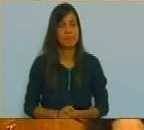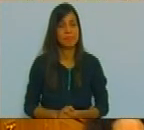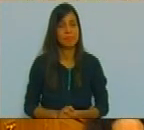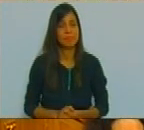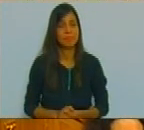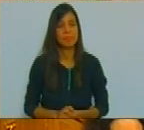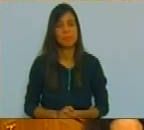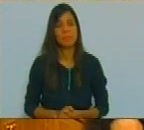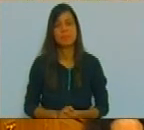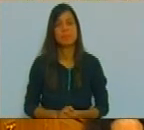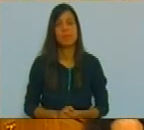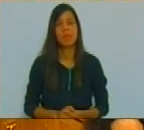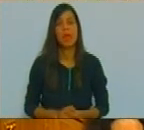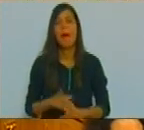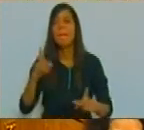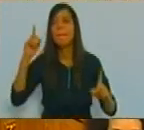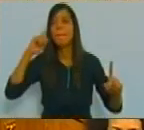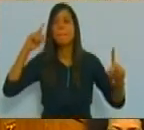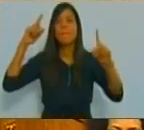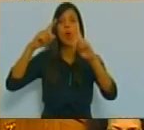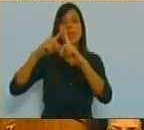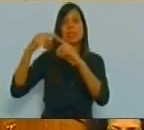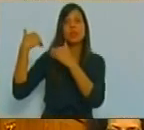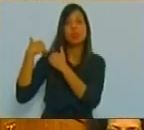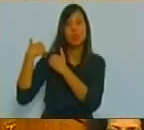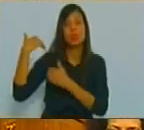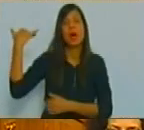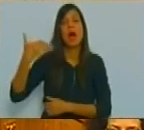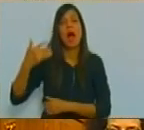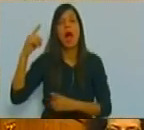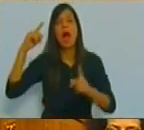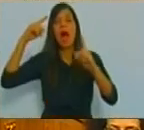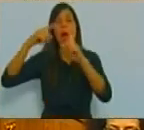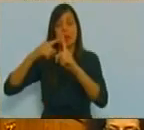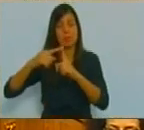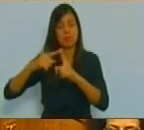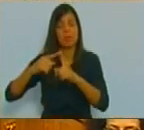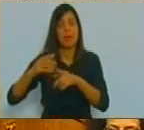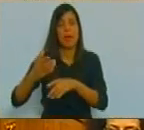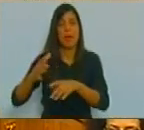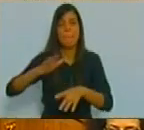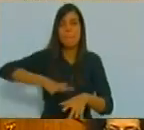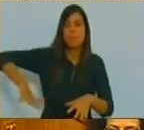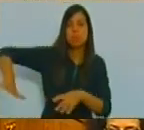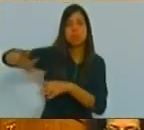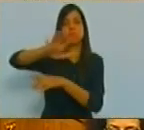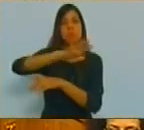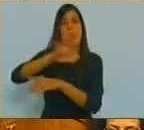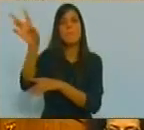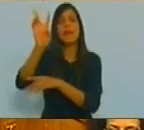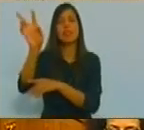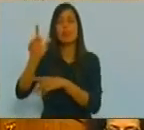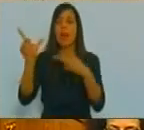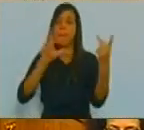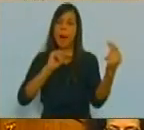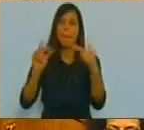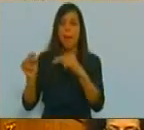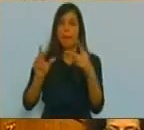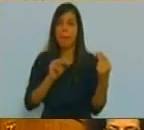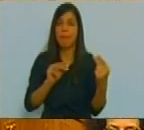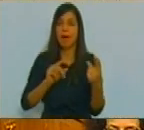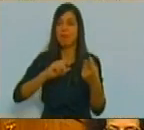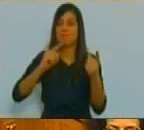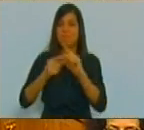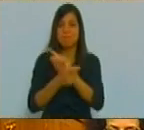nosotros tenemos el reto además de adelantar un diálogo nacional un proceso constituyente